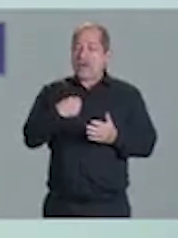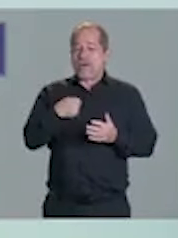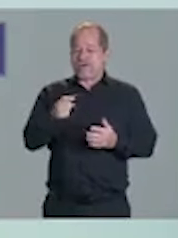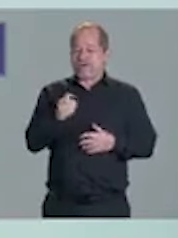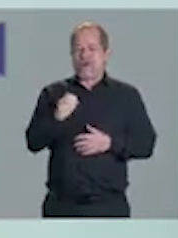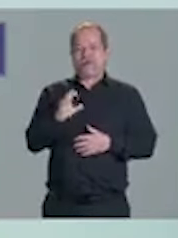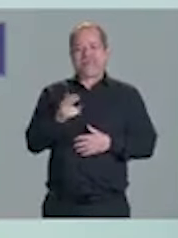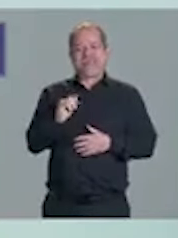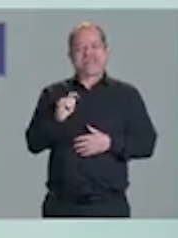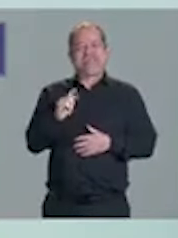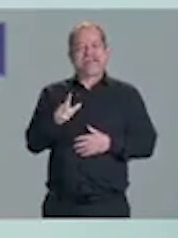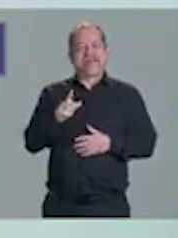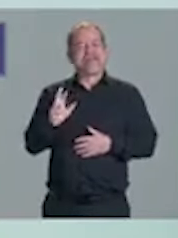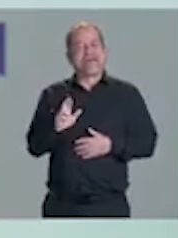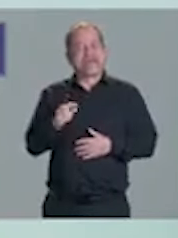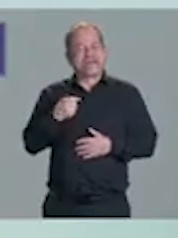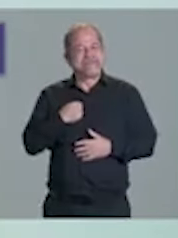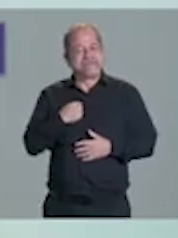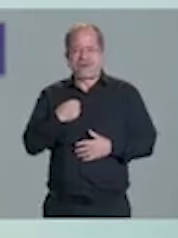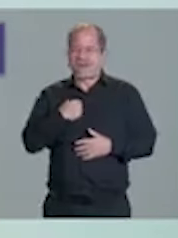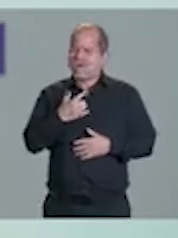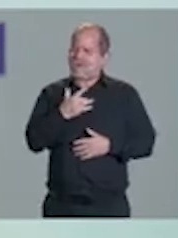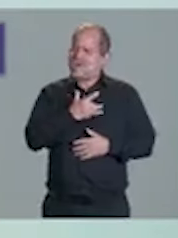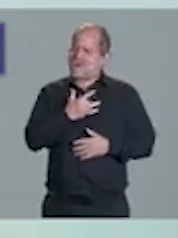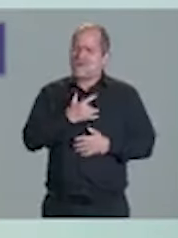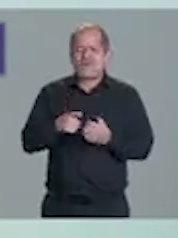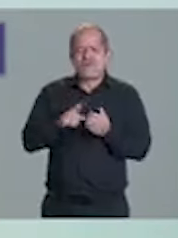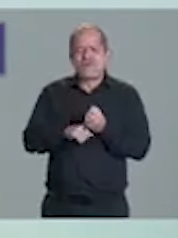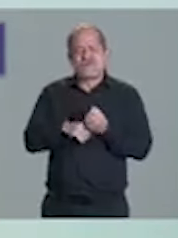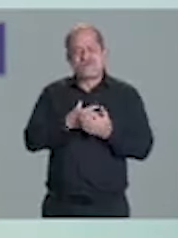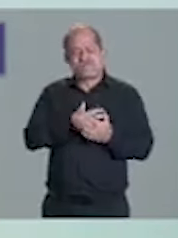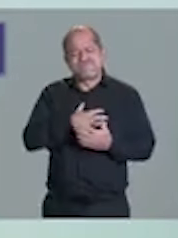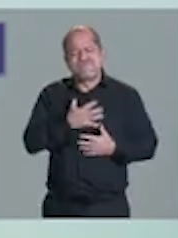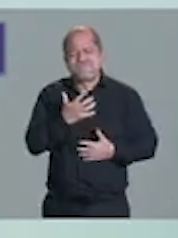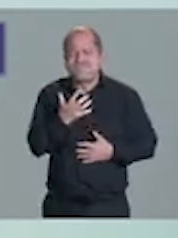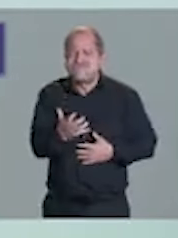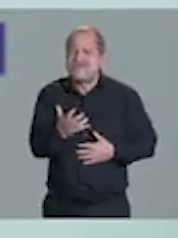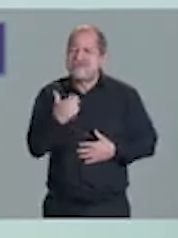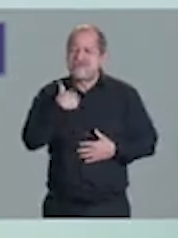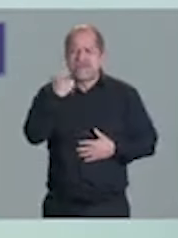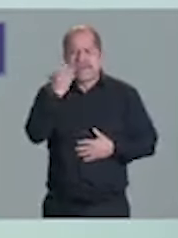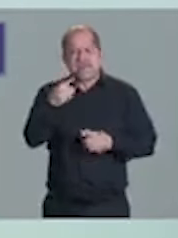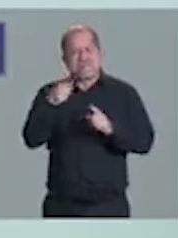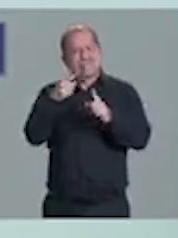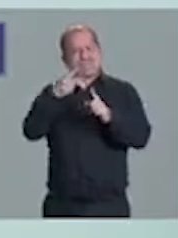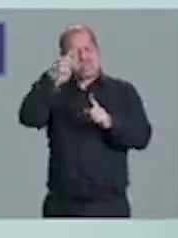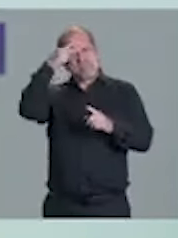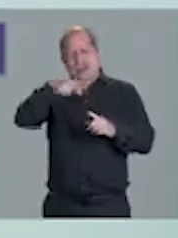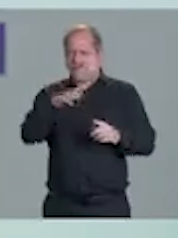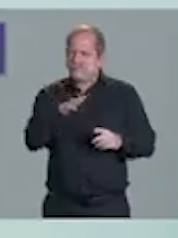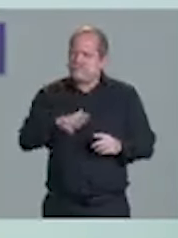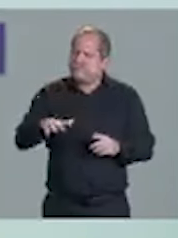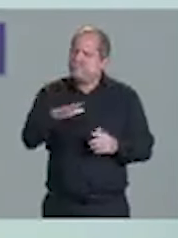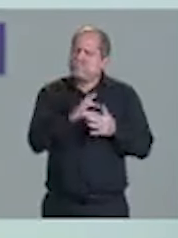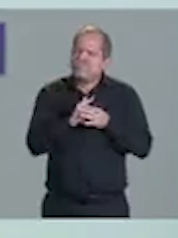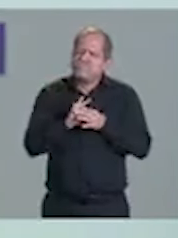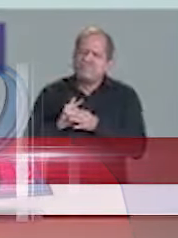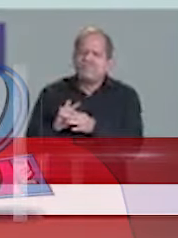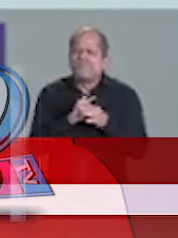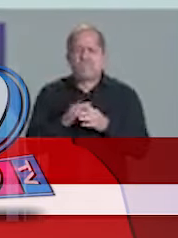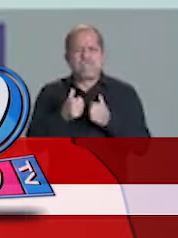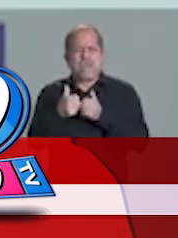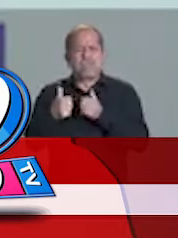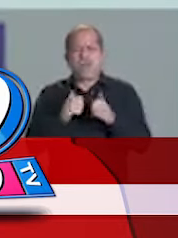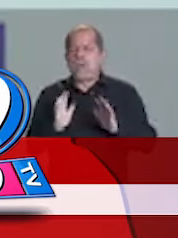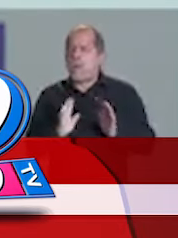mejor manera de quiero debatir. Un sin embargo, México entiende unido, que eso se queda odio, en los que siguen este debate. Un México Carlos sin pobreza, Bravo, regidor, que a ti y a tu familia